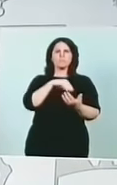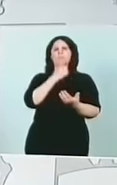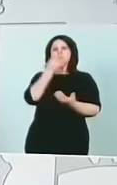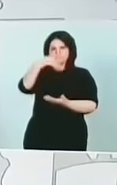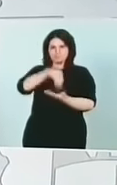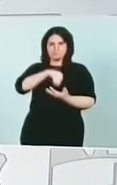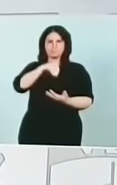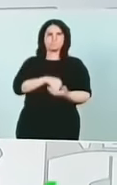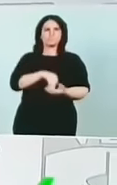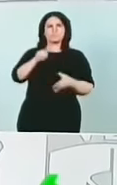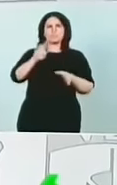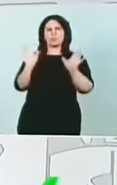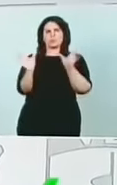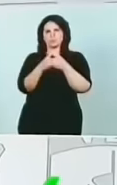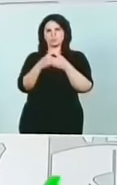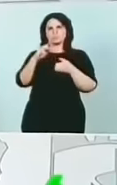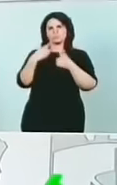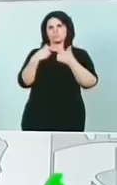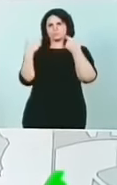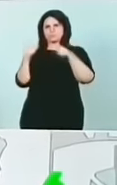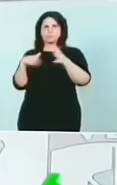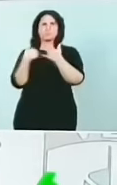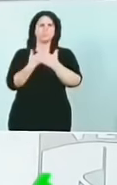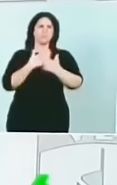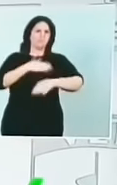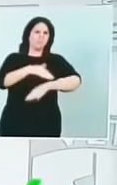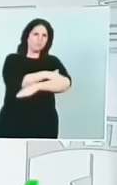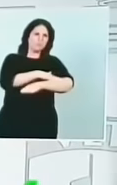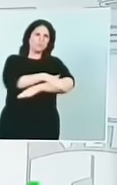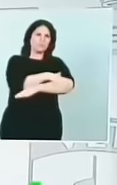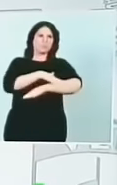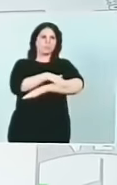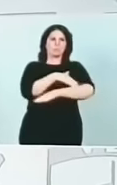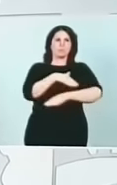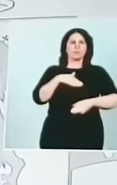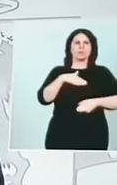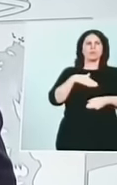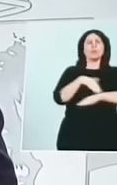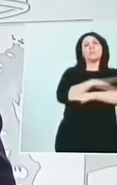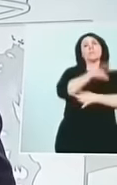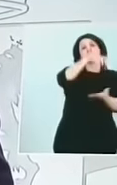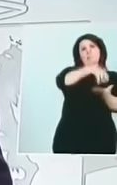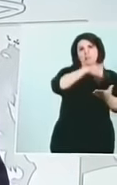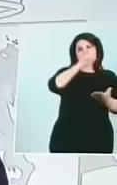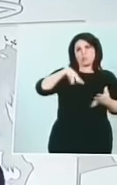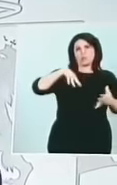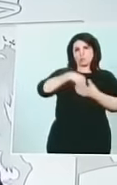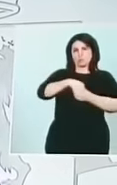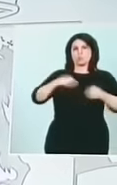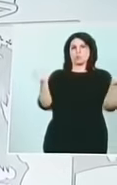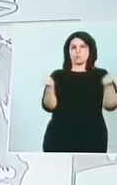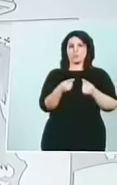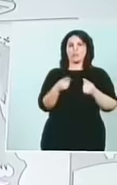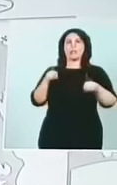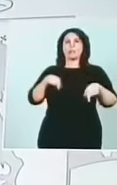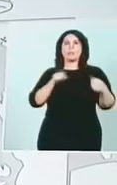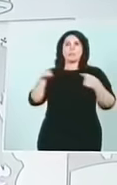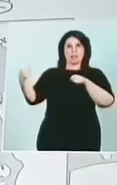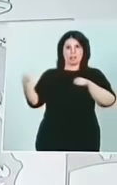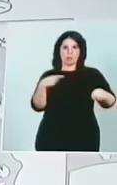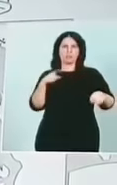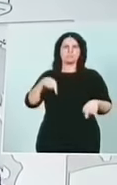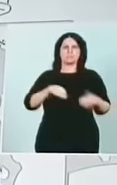tercer sector, sino también el propio gobierno y el Ministerio, en este caso de Inclusión, Seguridad Social e Inmigraciones, ha hablado de ello. Es verdad que los